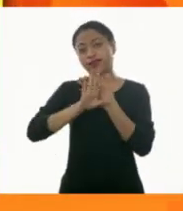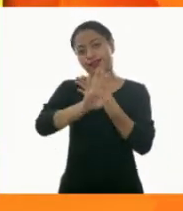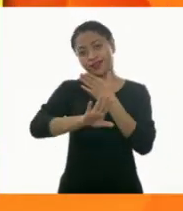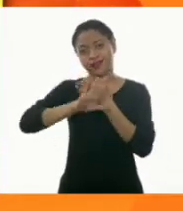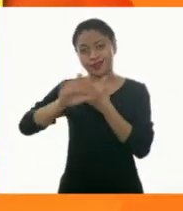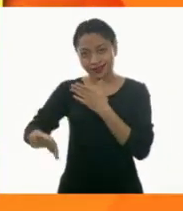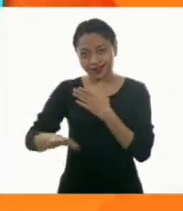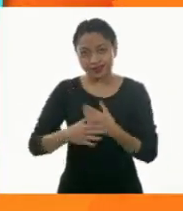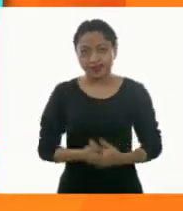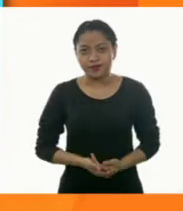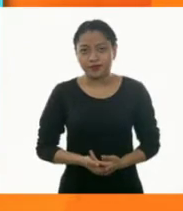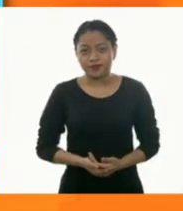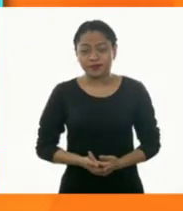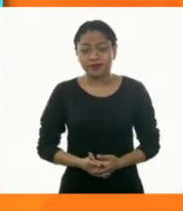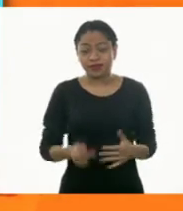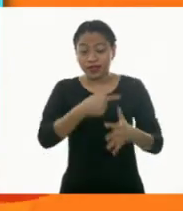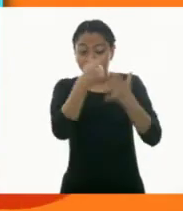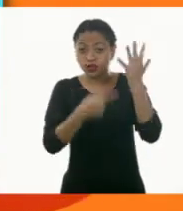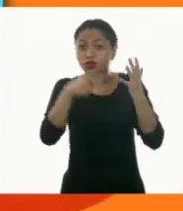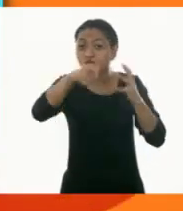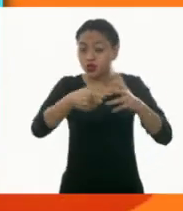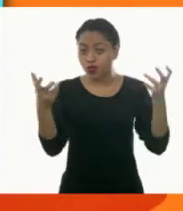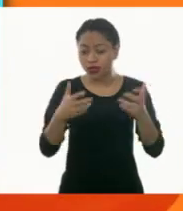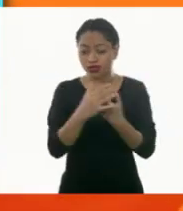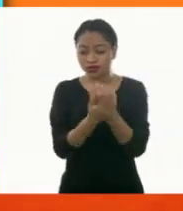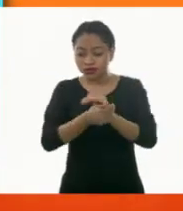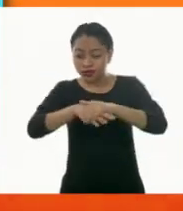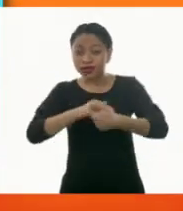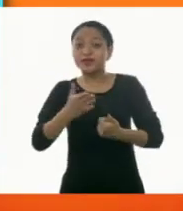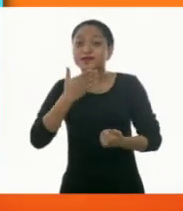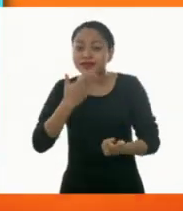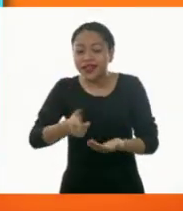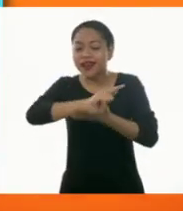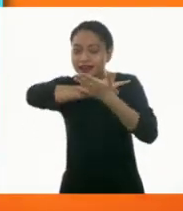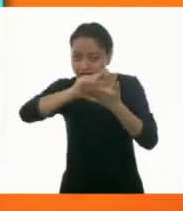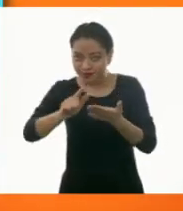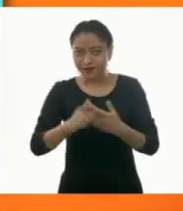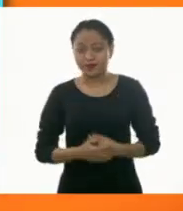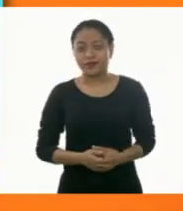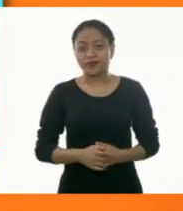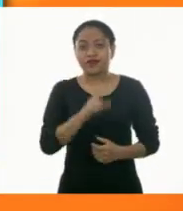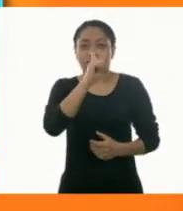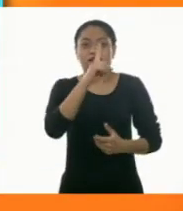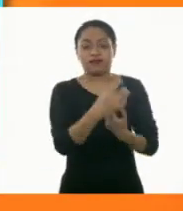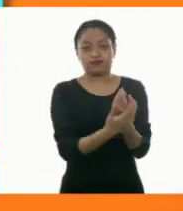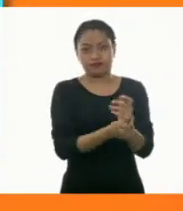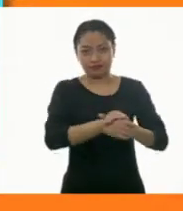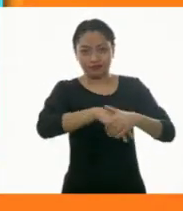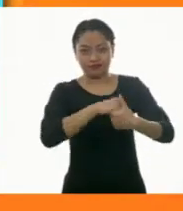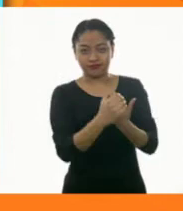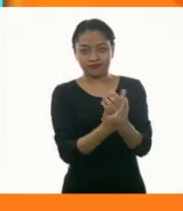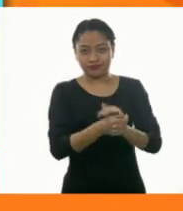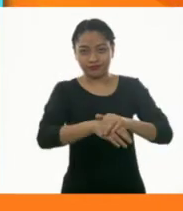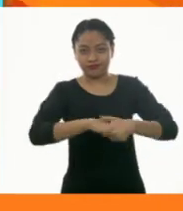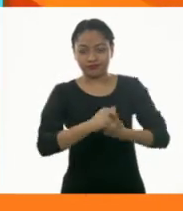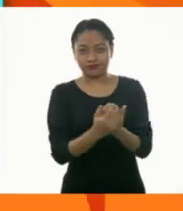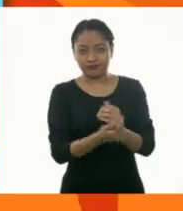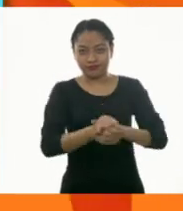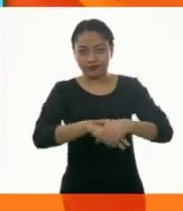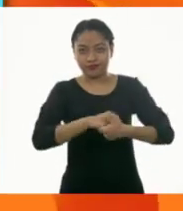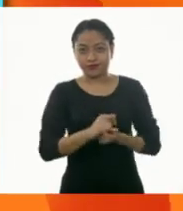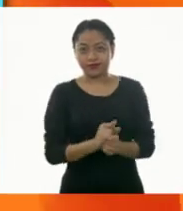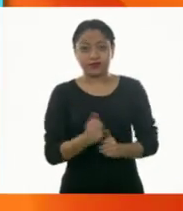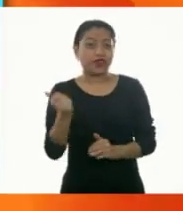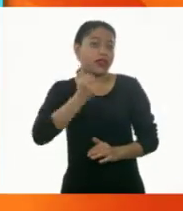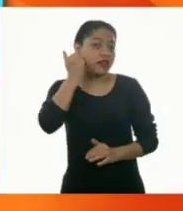cualquier enfermedad. Sigue estos pasos para hacerlo correctamente. Moja tus manos.